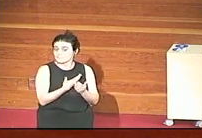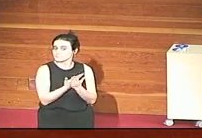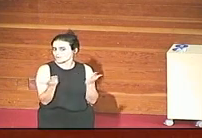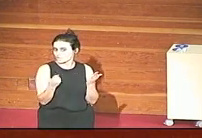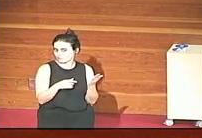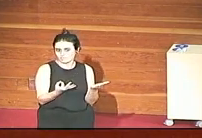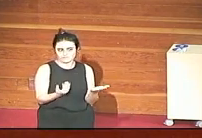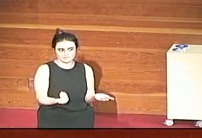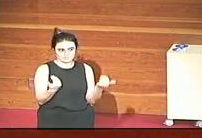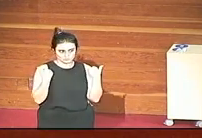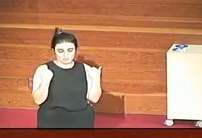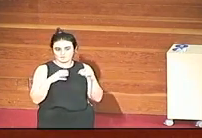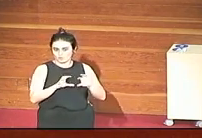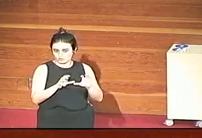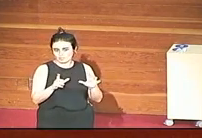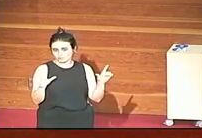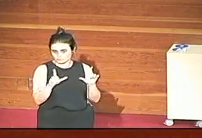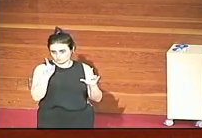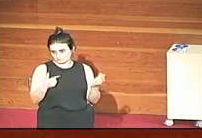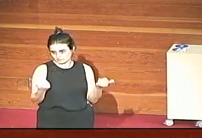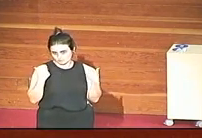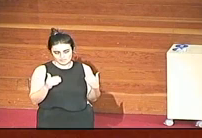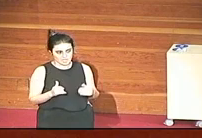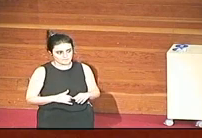responsabilidad o la radio o la televisión